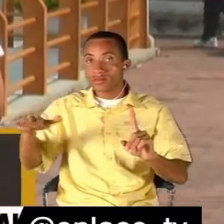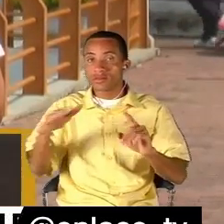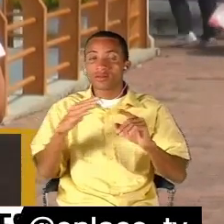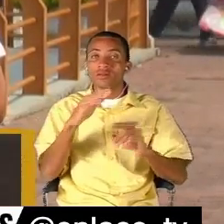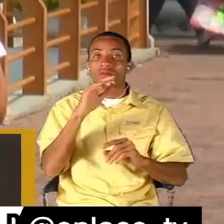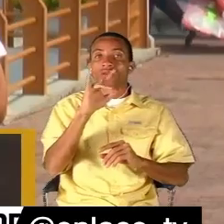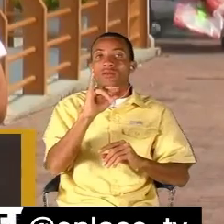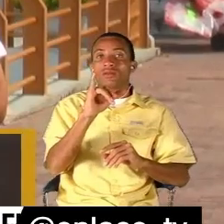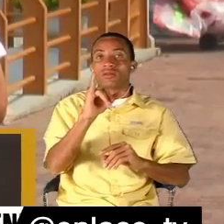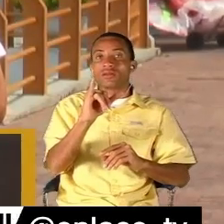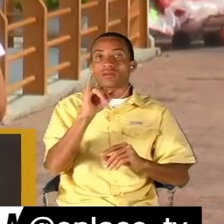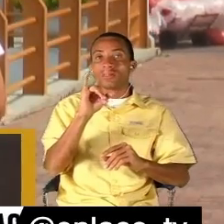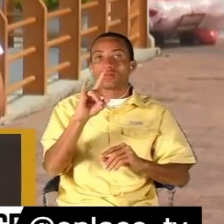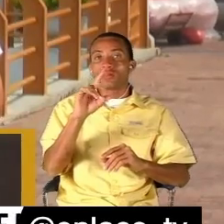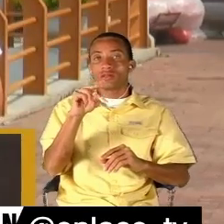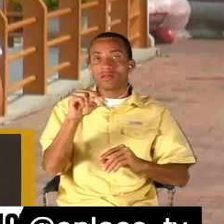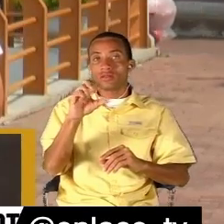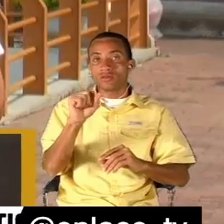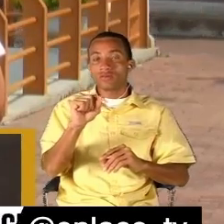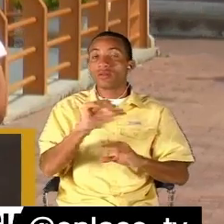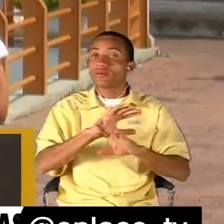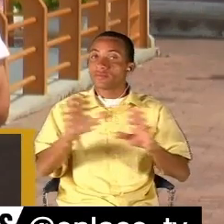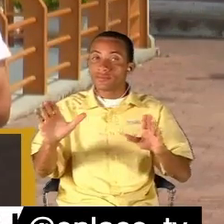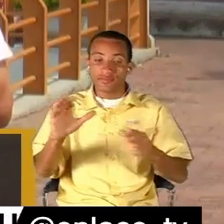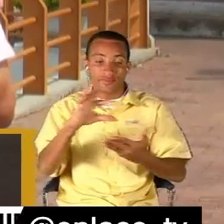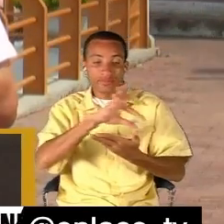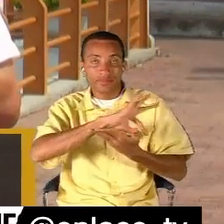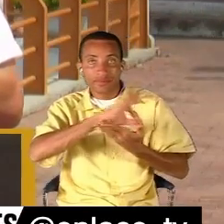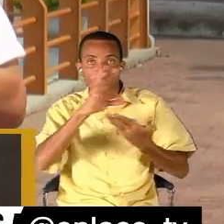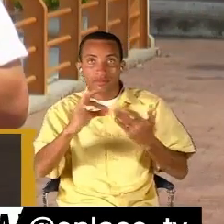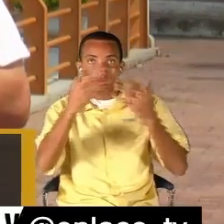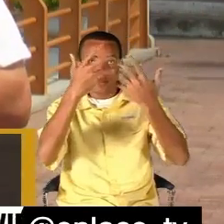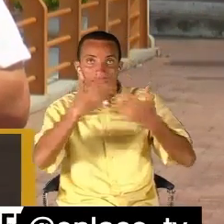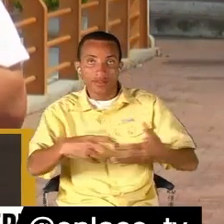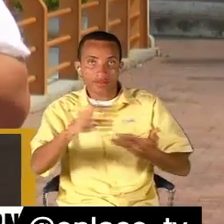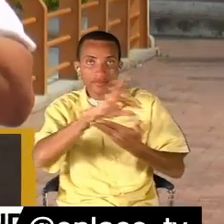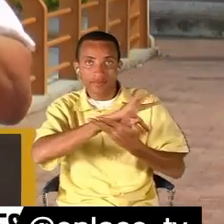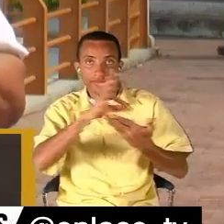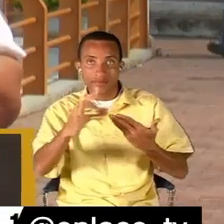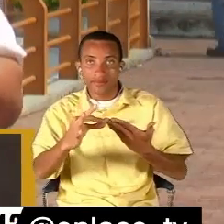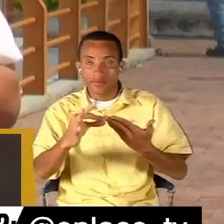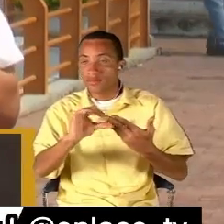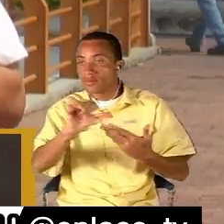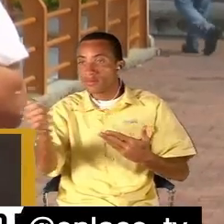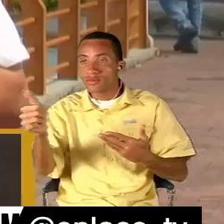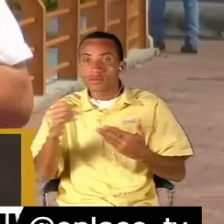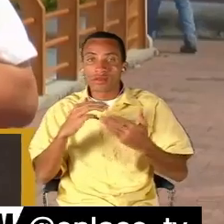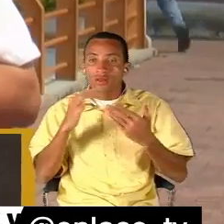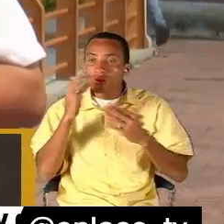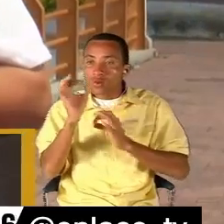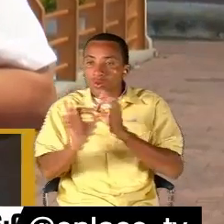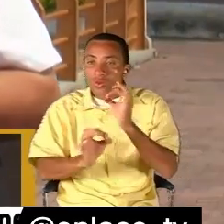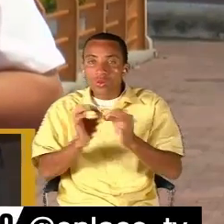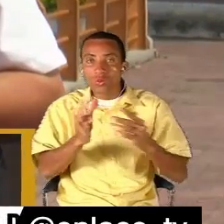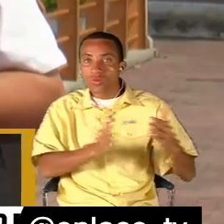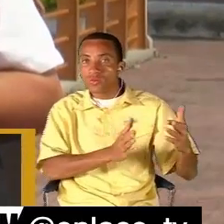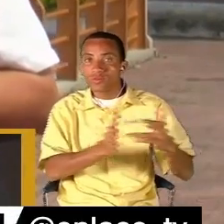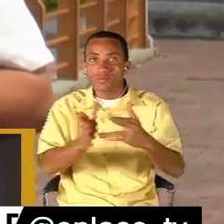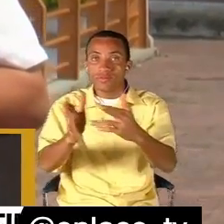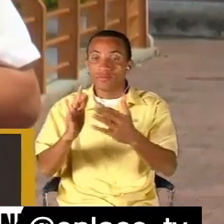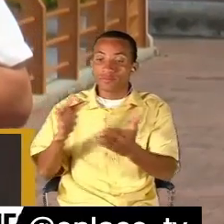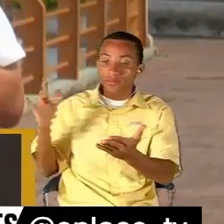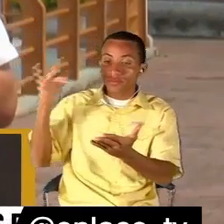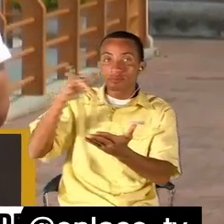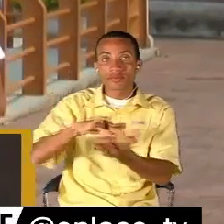campaña de seguridad en el río Magdalena de parte de Impala y Cor Magdalena, denominada Cuidadito con el Río. Aquí hace presencia el alcalde de Barranca Bermeja,